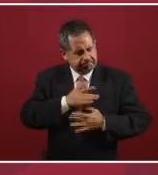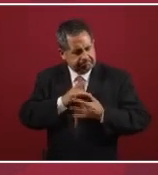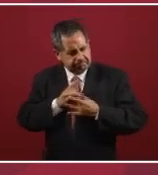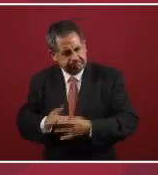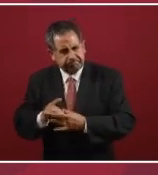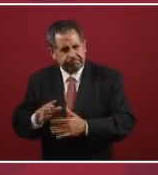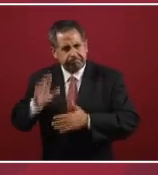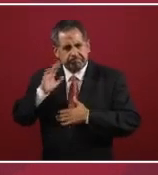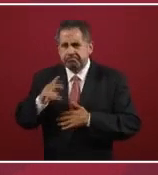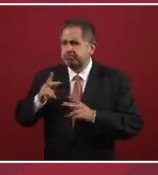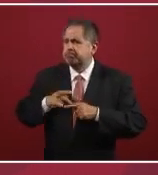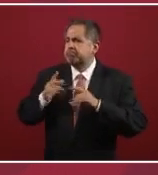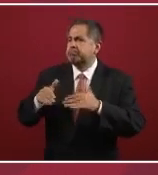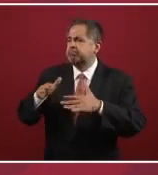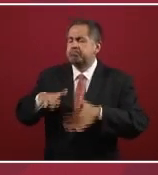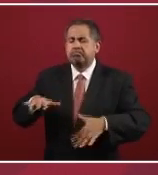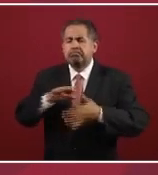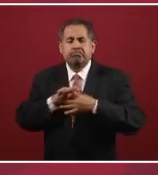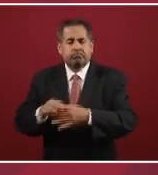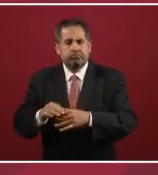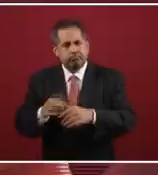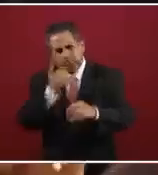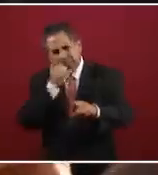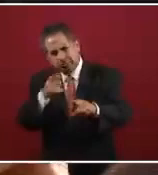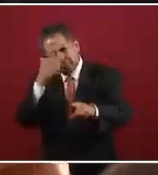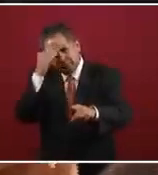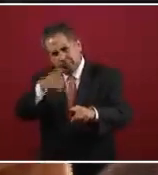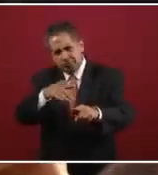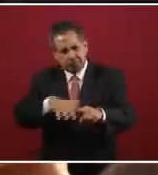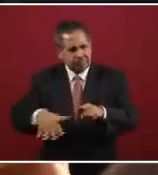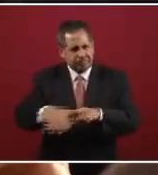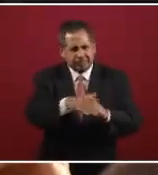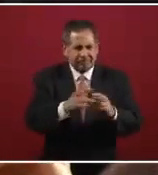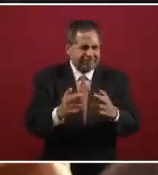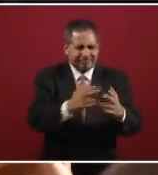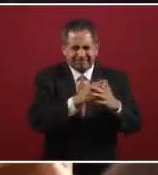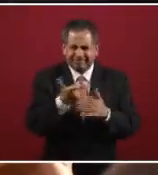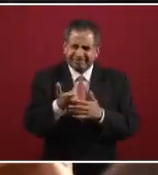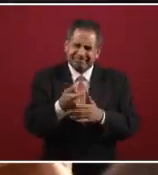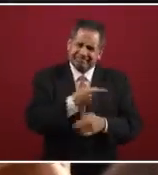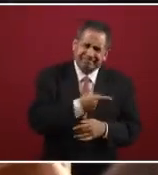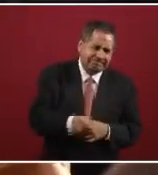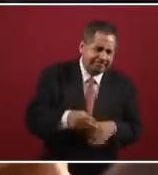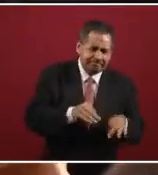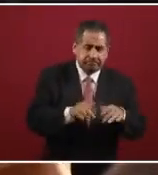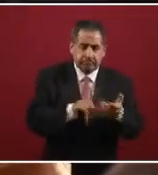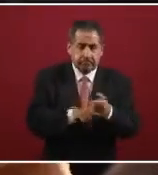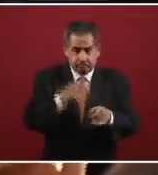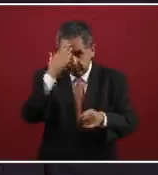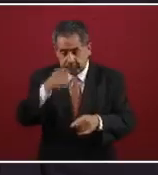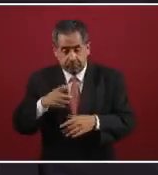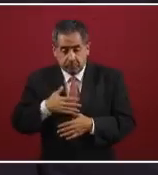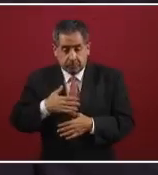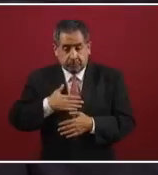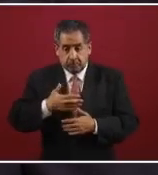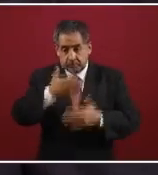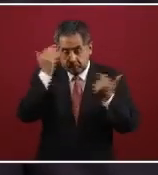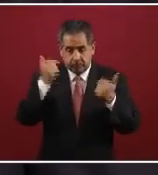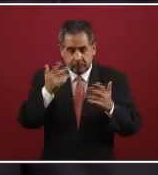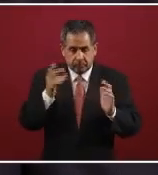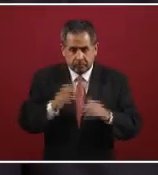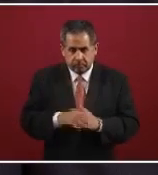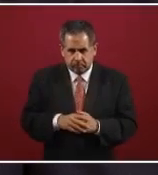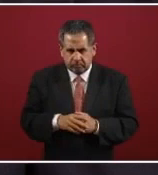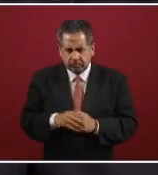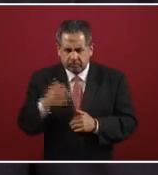con el pueblo y usted sabía que trabajaban en estas condiciones de precariedad laboral no no